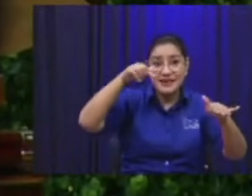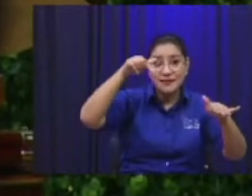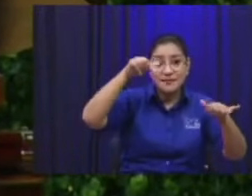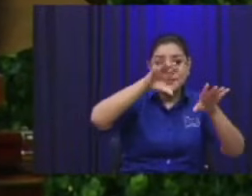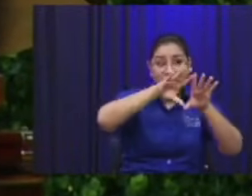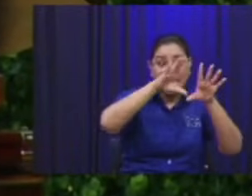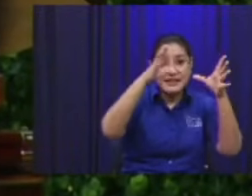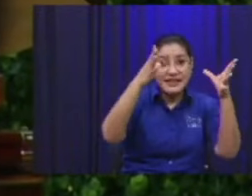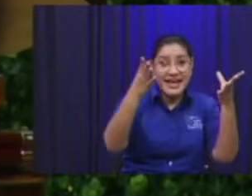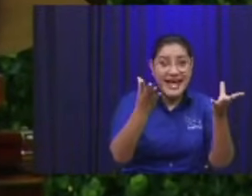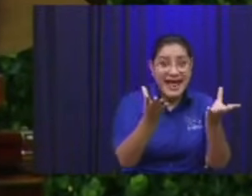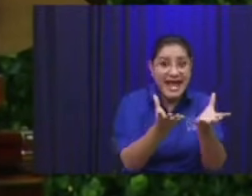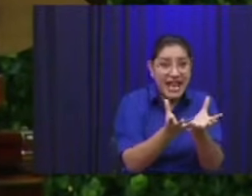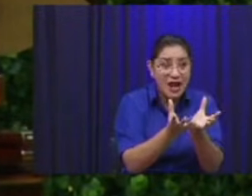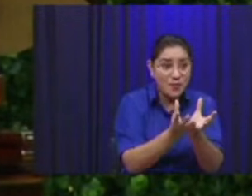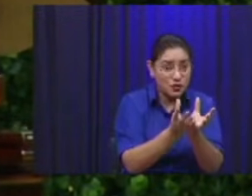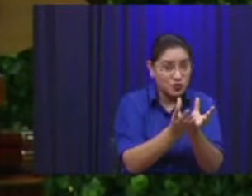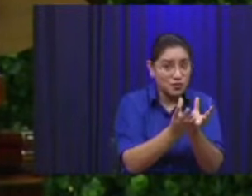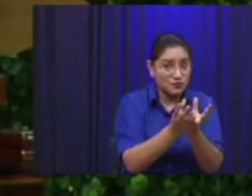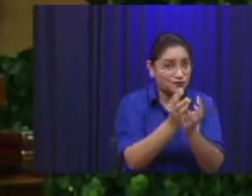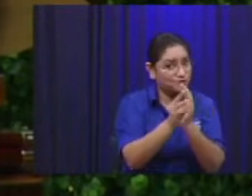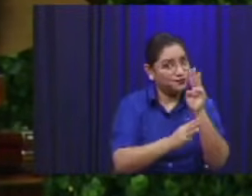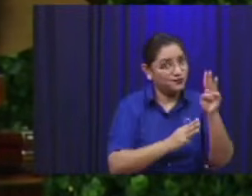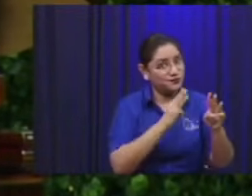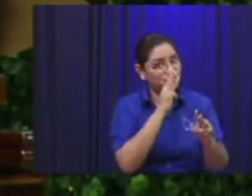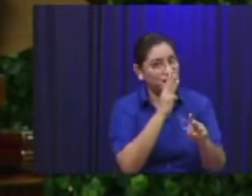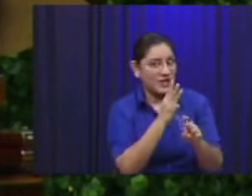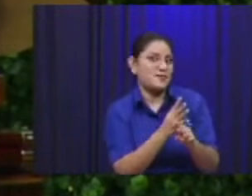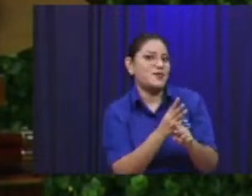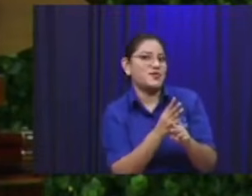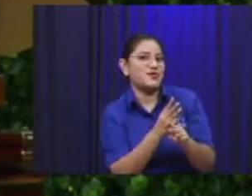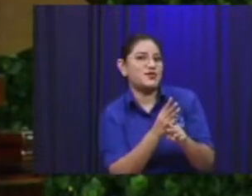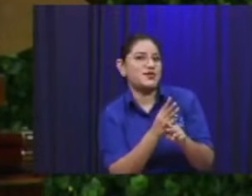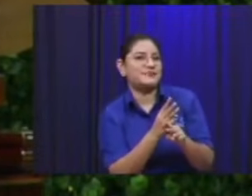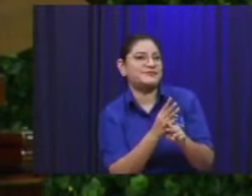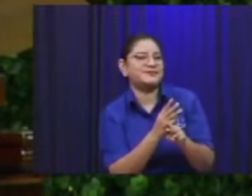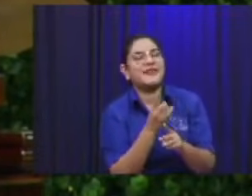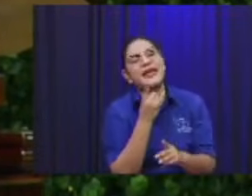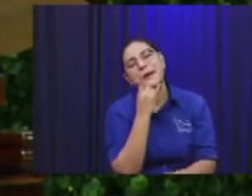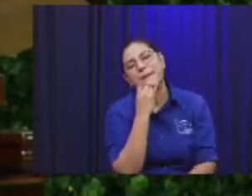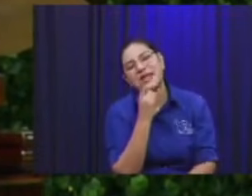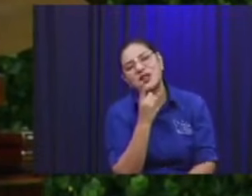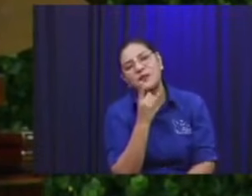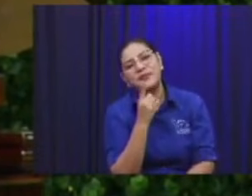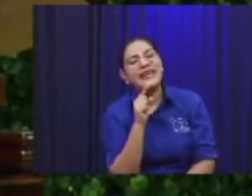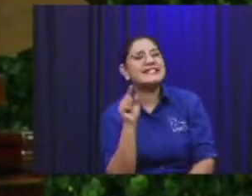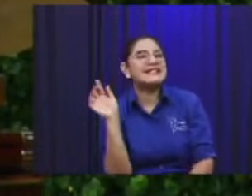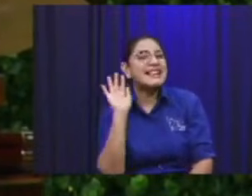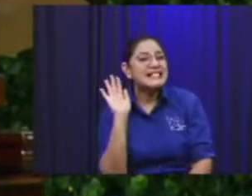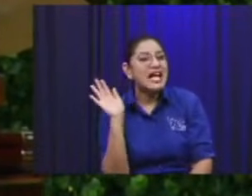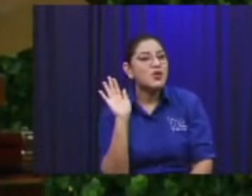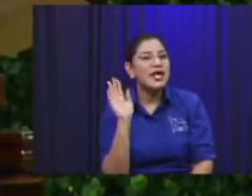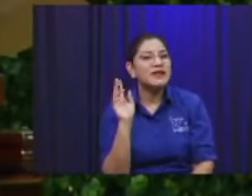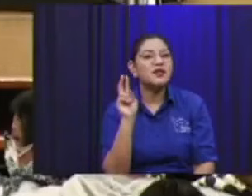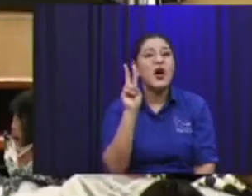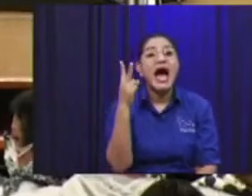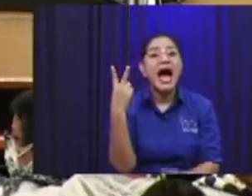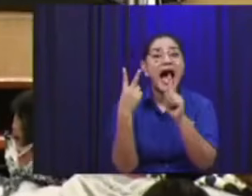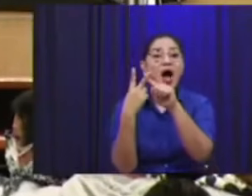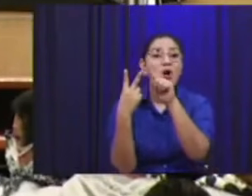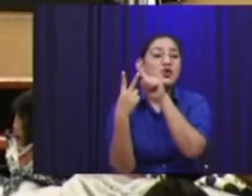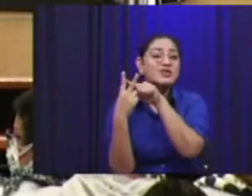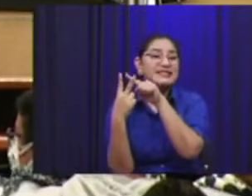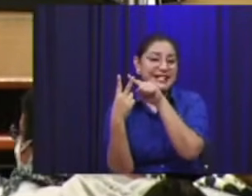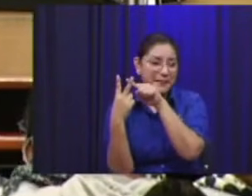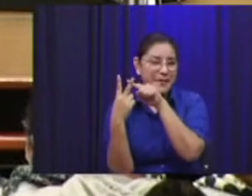éxito de ser que dios te bendiga que es que la mascarilla me juega rollito y toda esposa verdad que quiere ser la masa